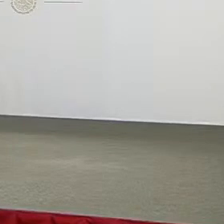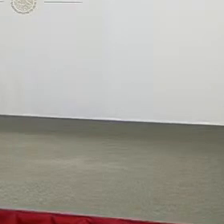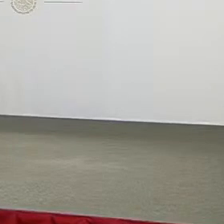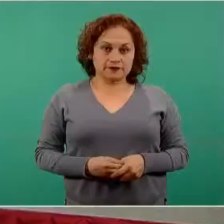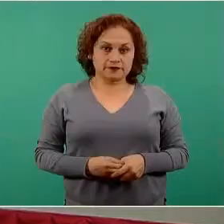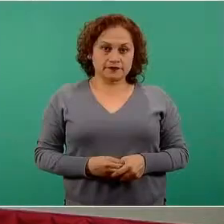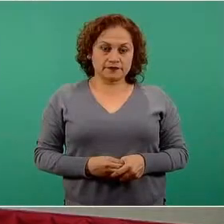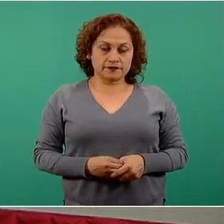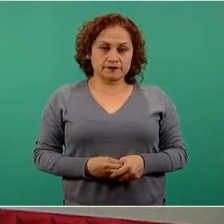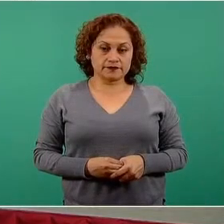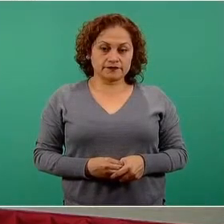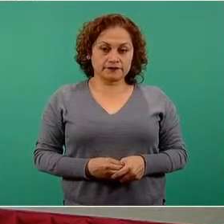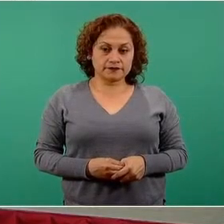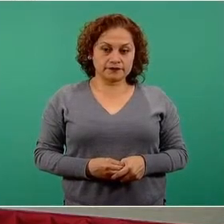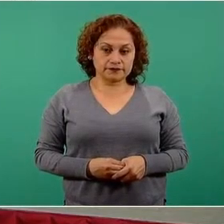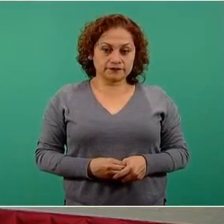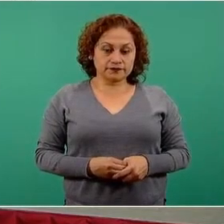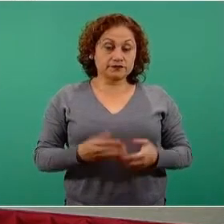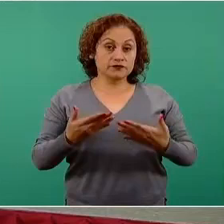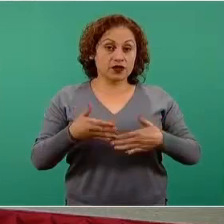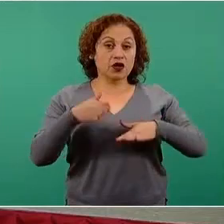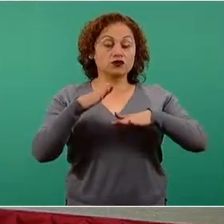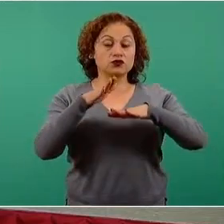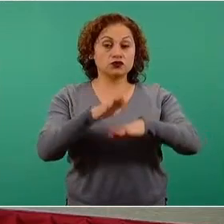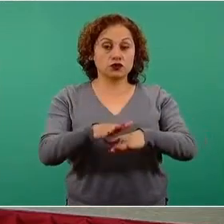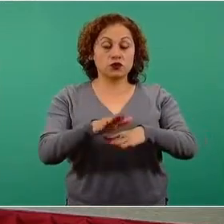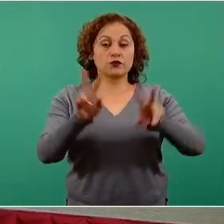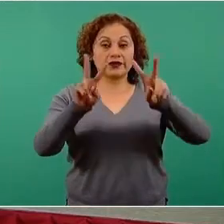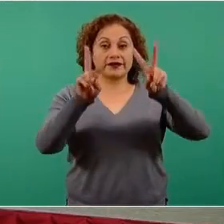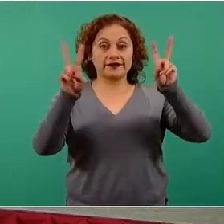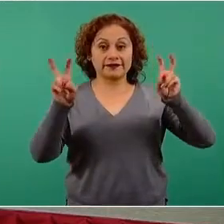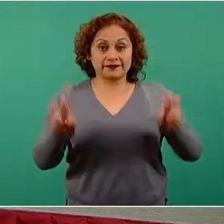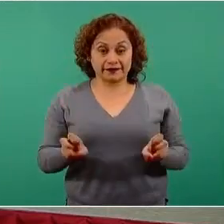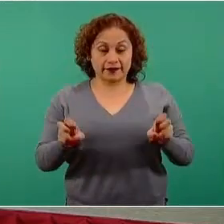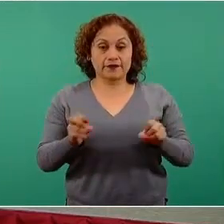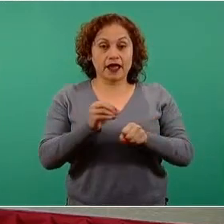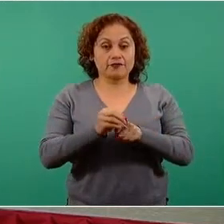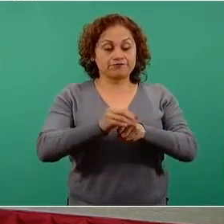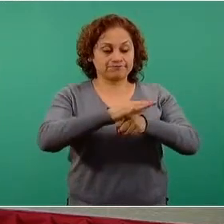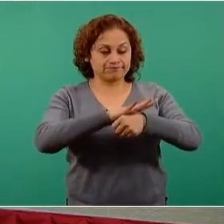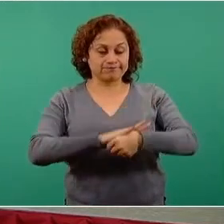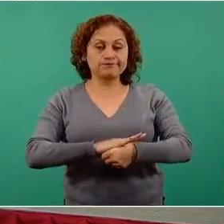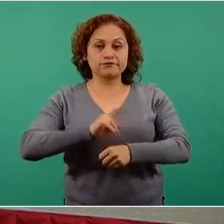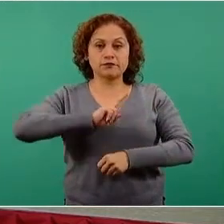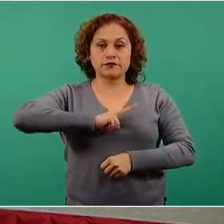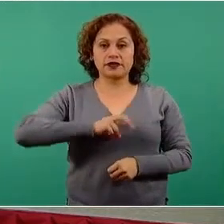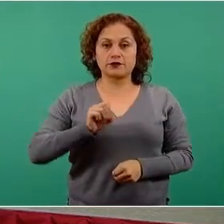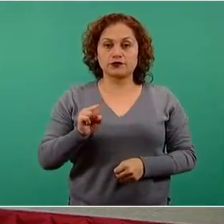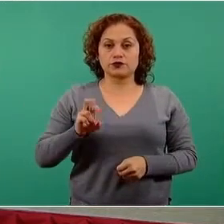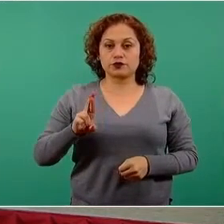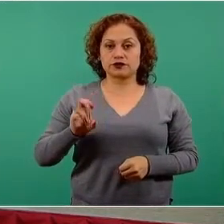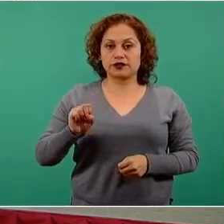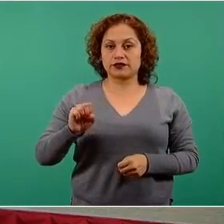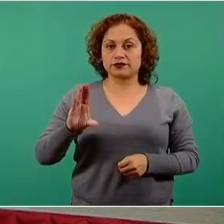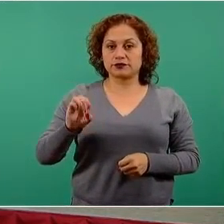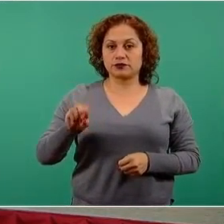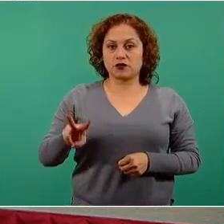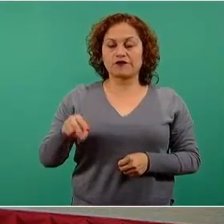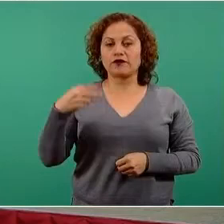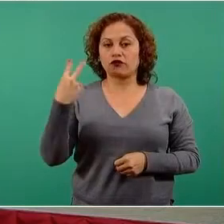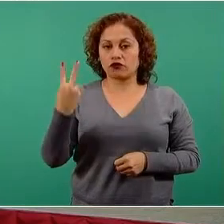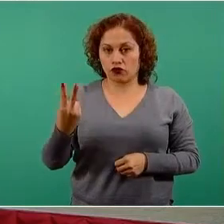estado que guarda la epidemia del virus SARS-CoV-2 en México, este virus que provoca la